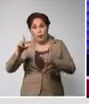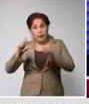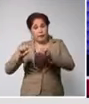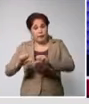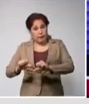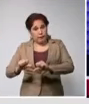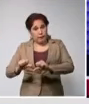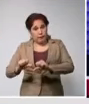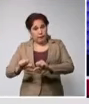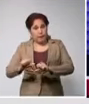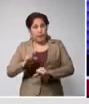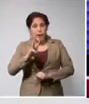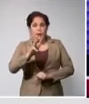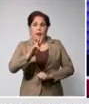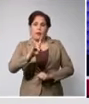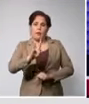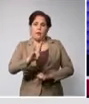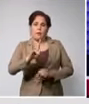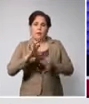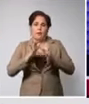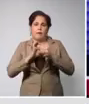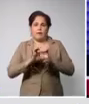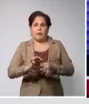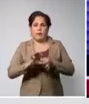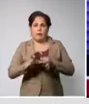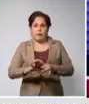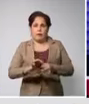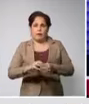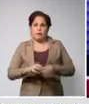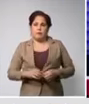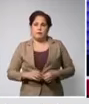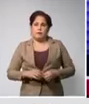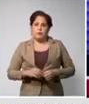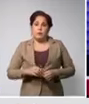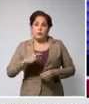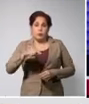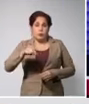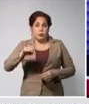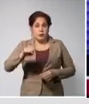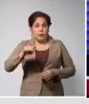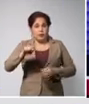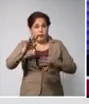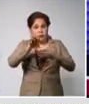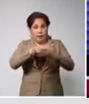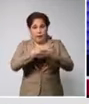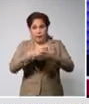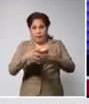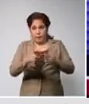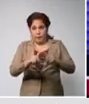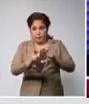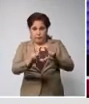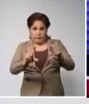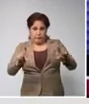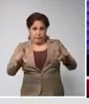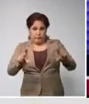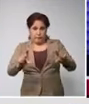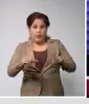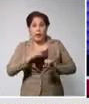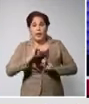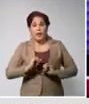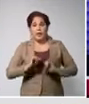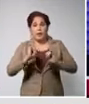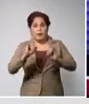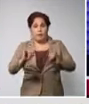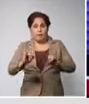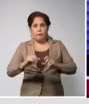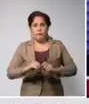y 39 graves. Como se puede ver en el gráfico final, en los